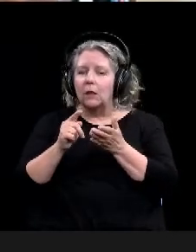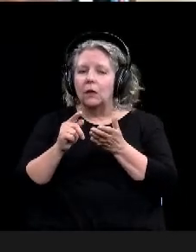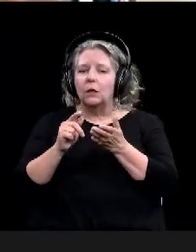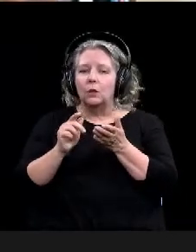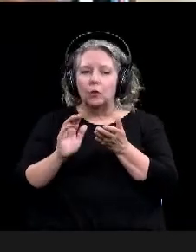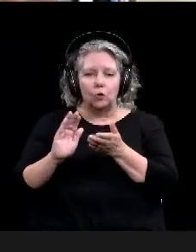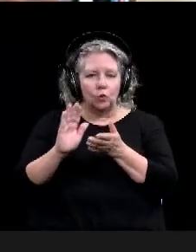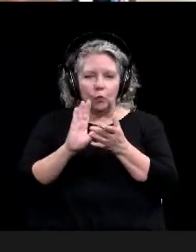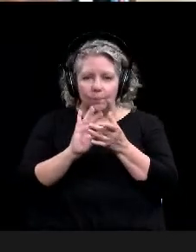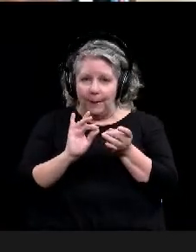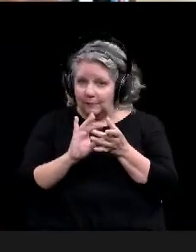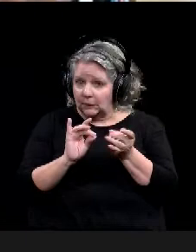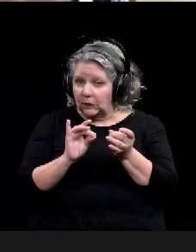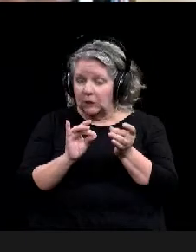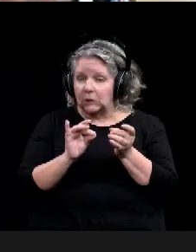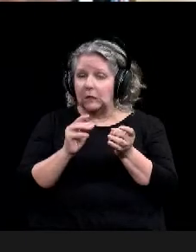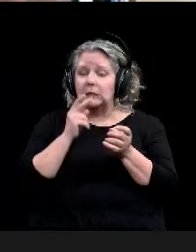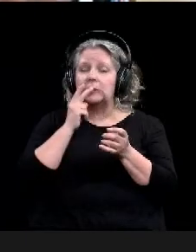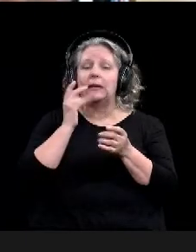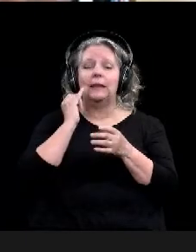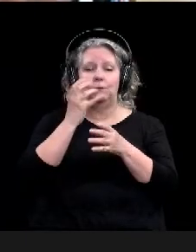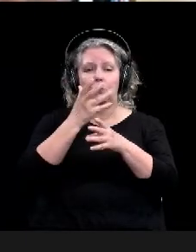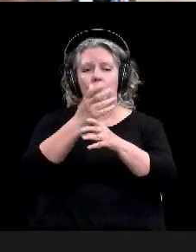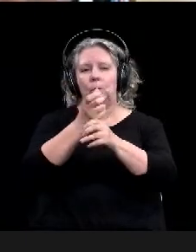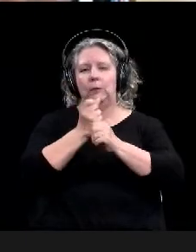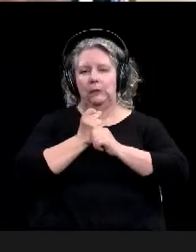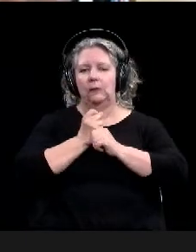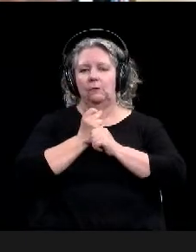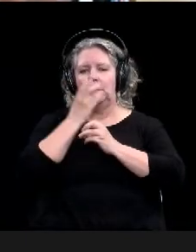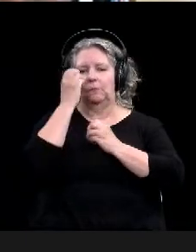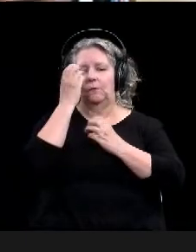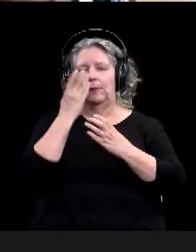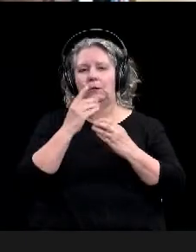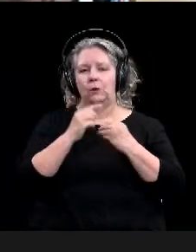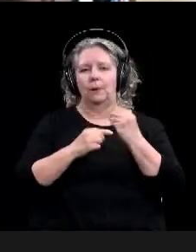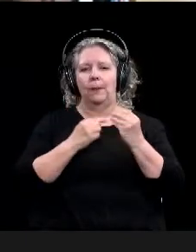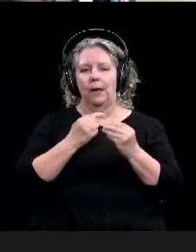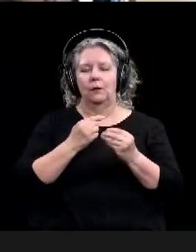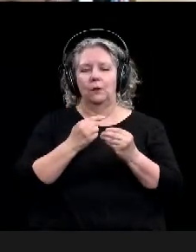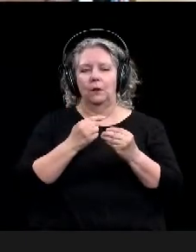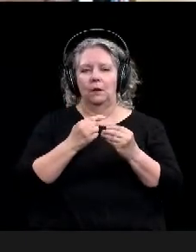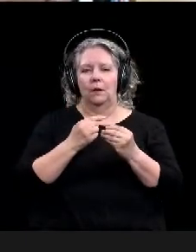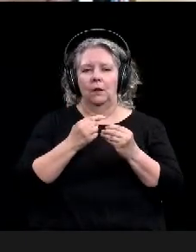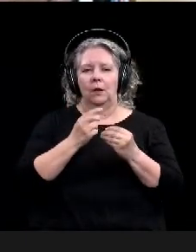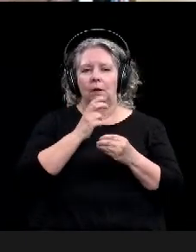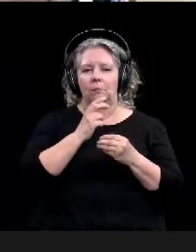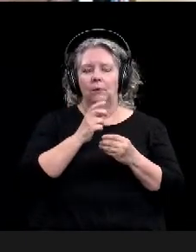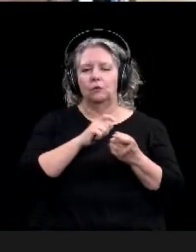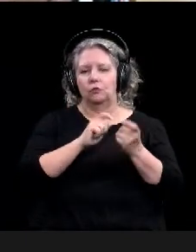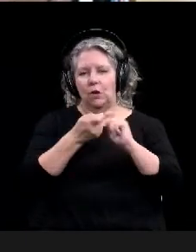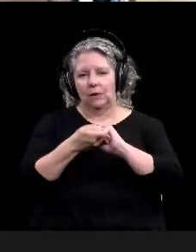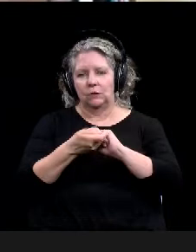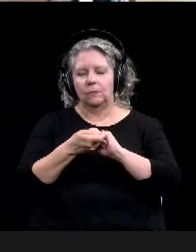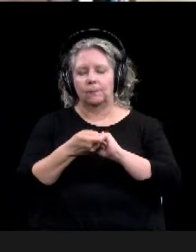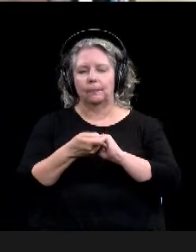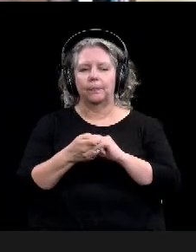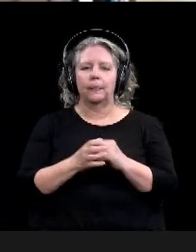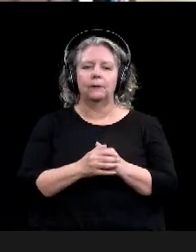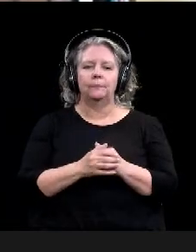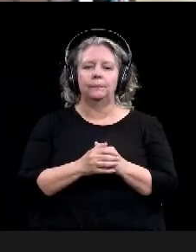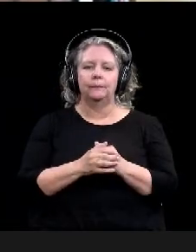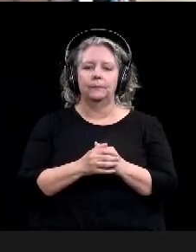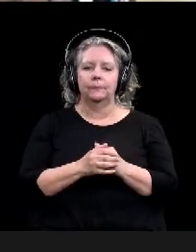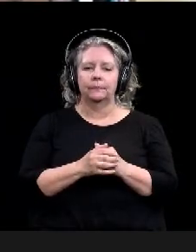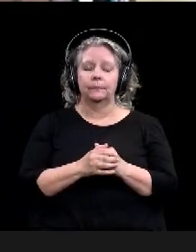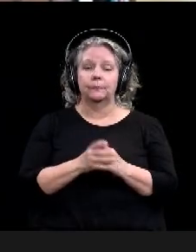checar a ver si tuvieron a estos mensajes y para que les de las noticias de ese programa